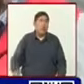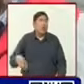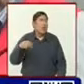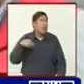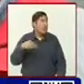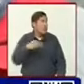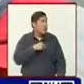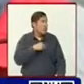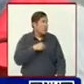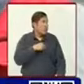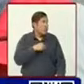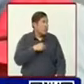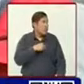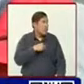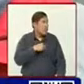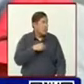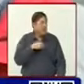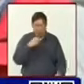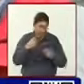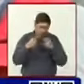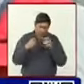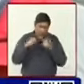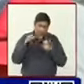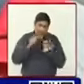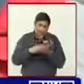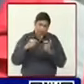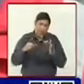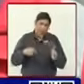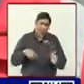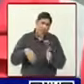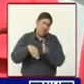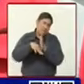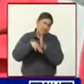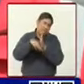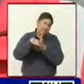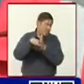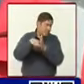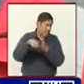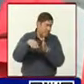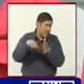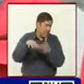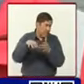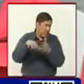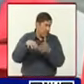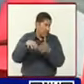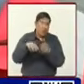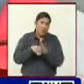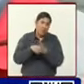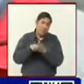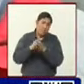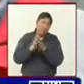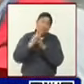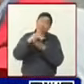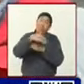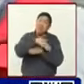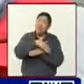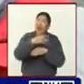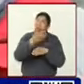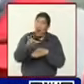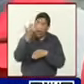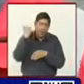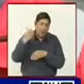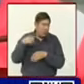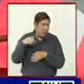Hemos intervenido a esta represa. El rebalse que